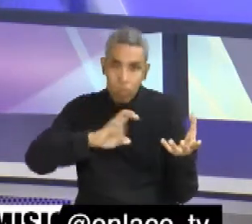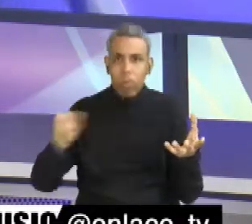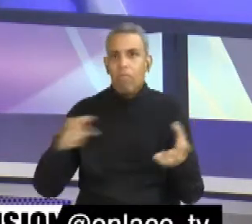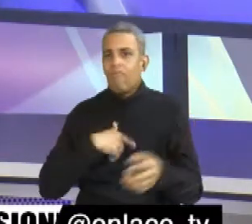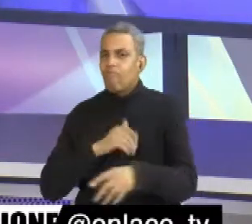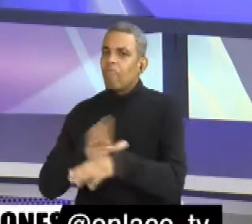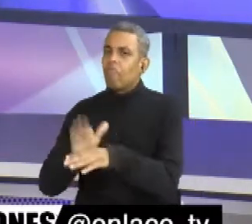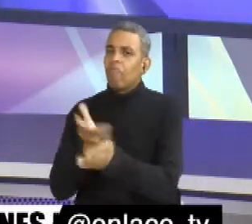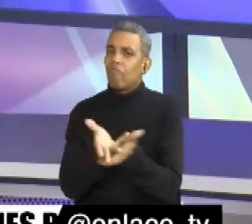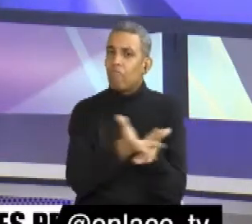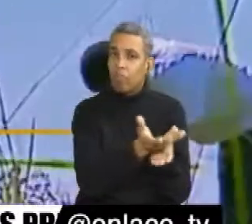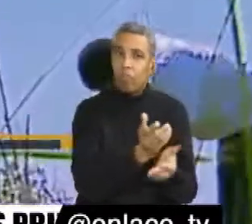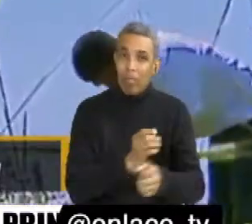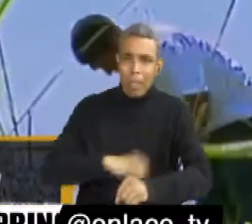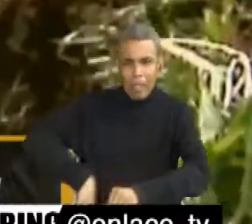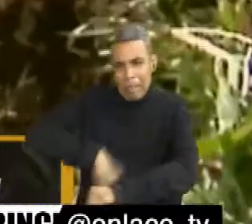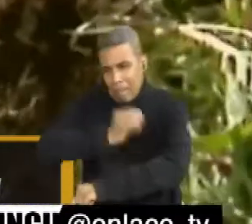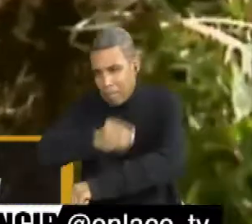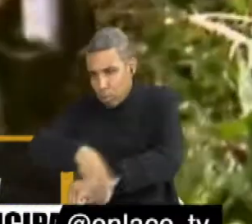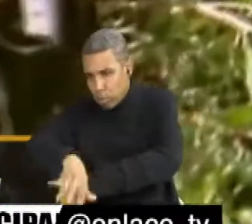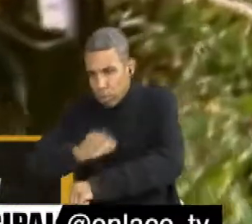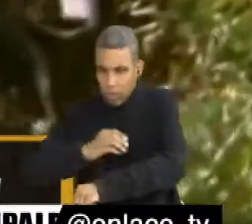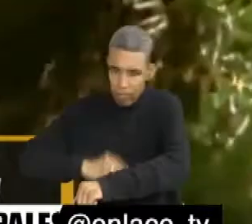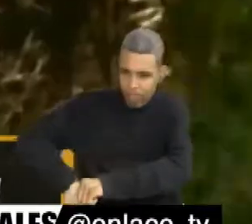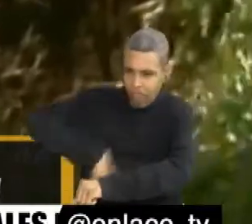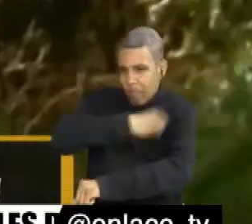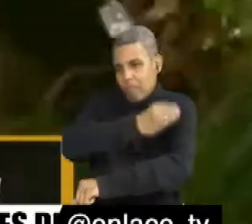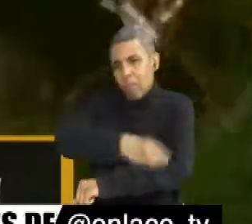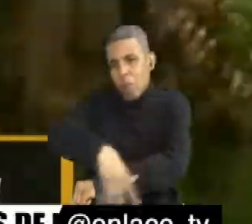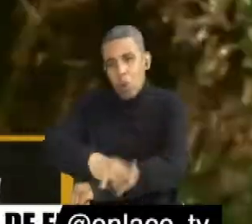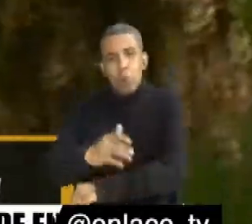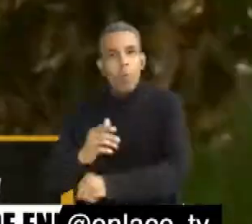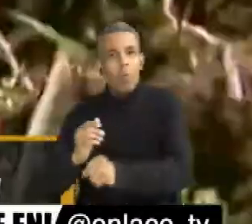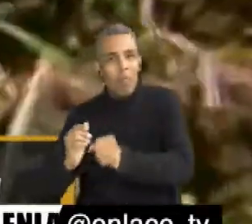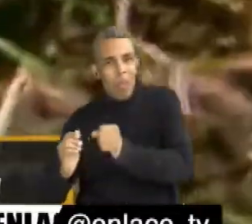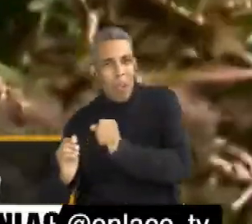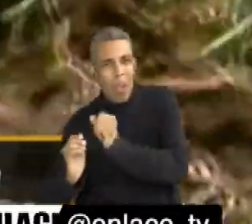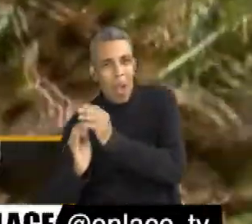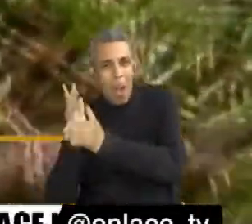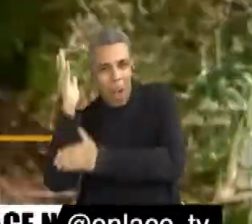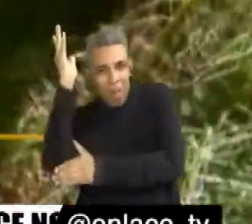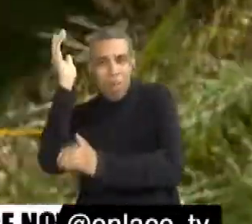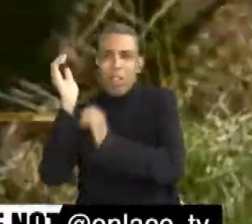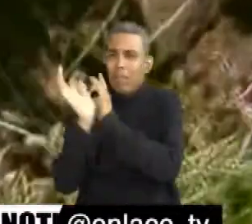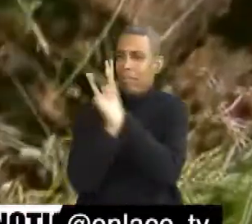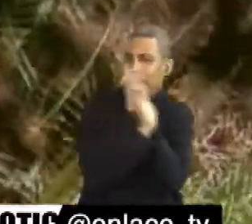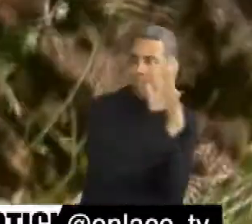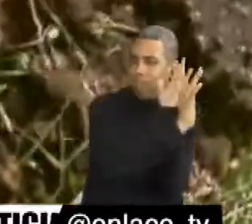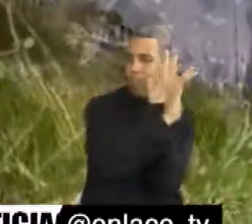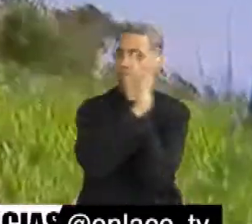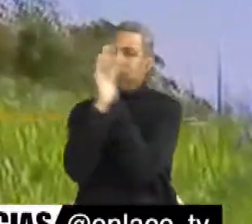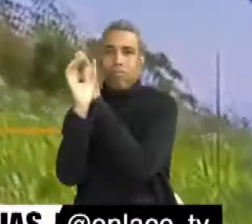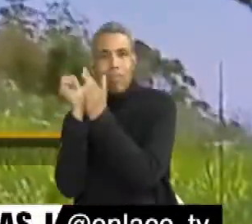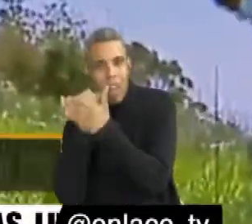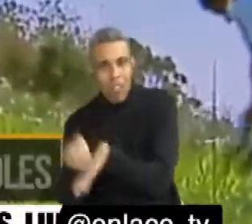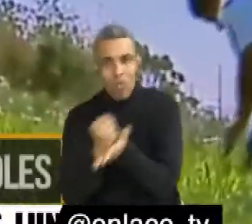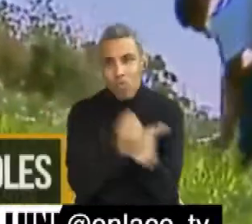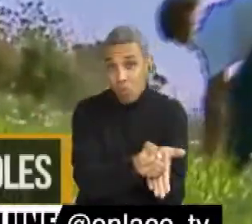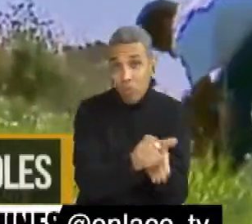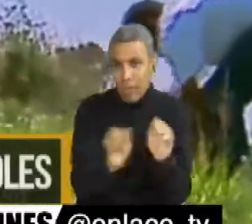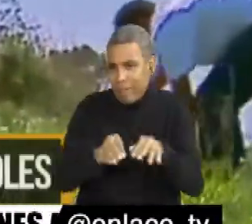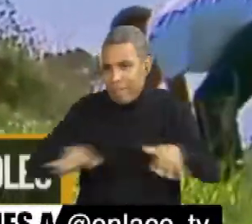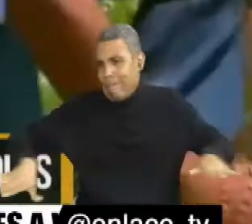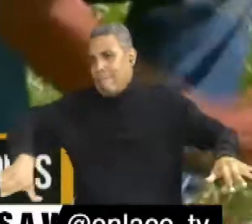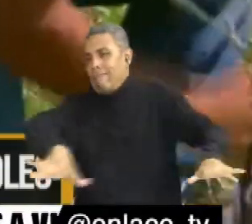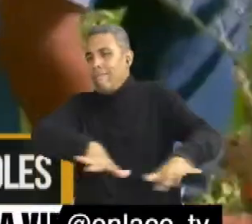ambientales. Una de las maneras de contribuir con la conservación del medio ambiente es la siembra de árboles. Estos se convierten en una